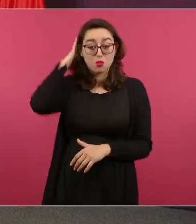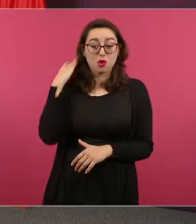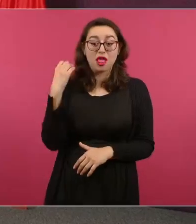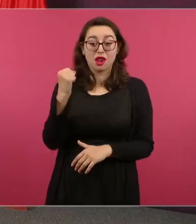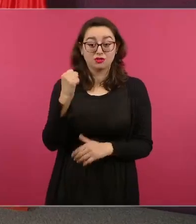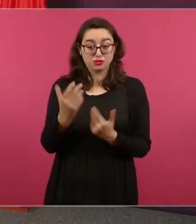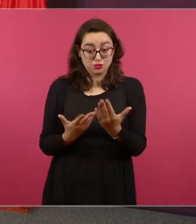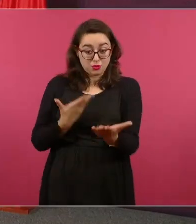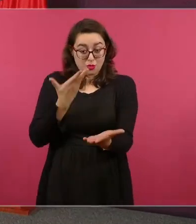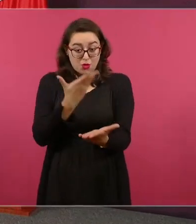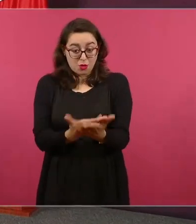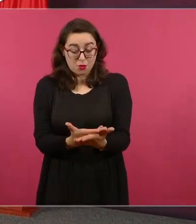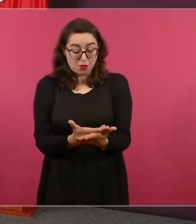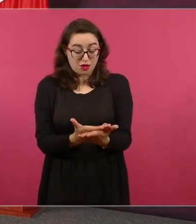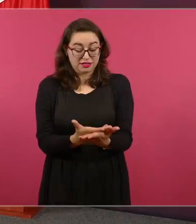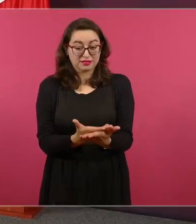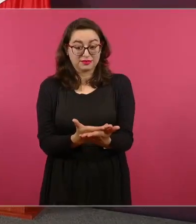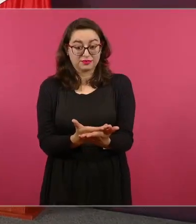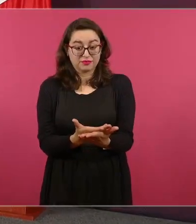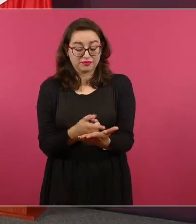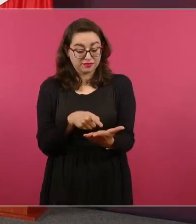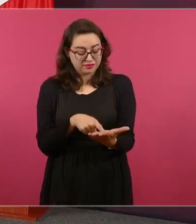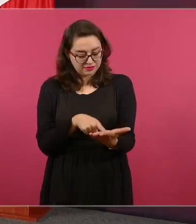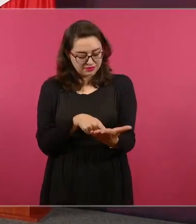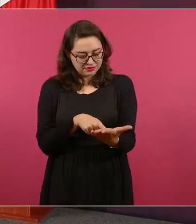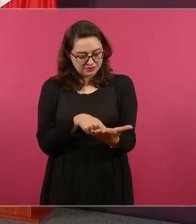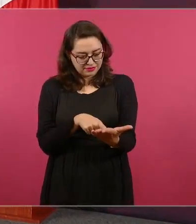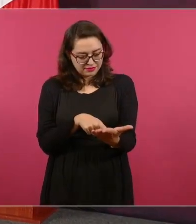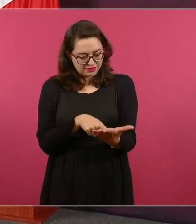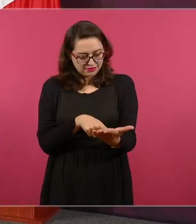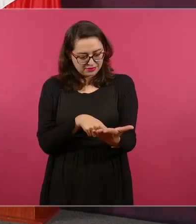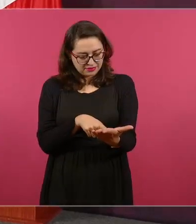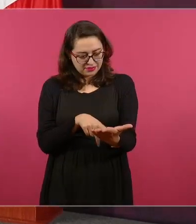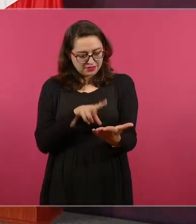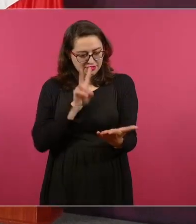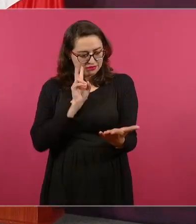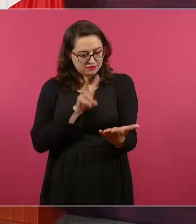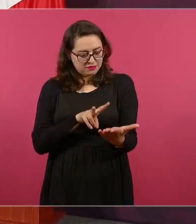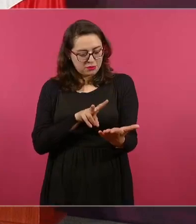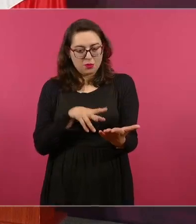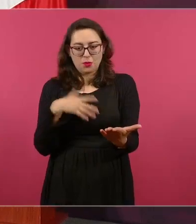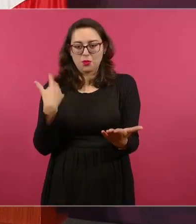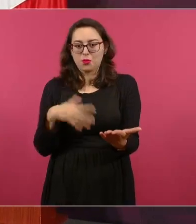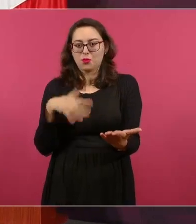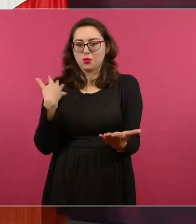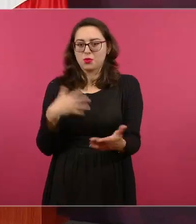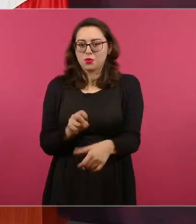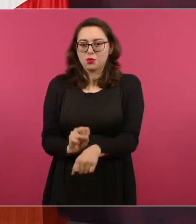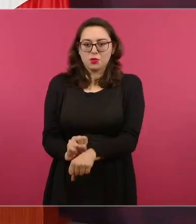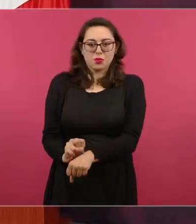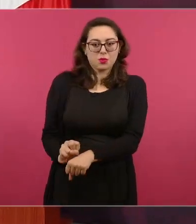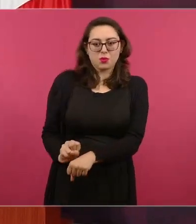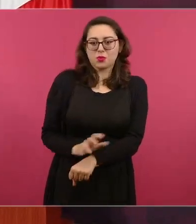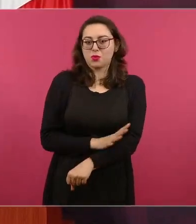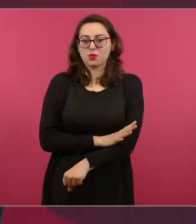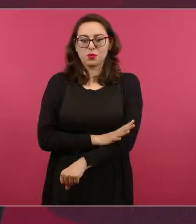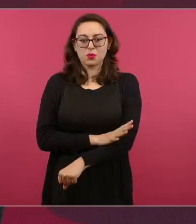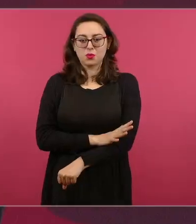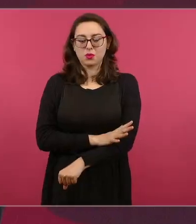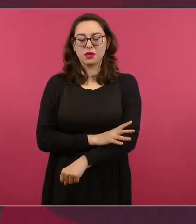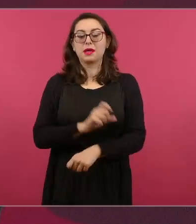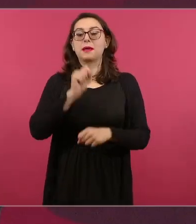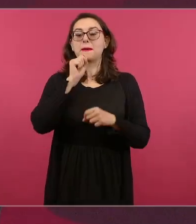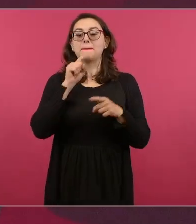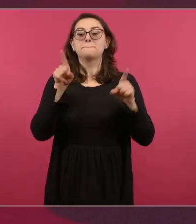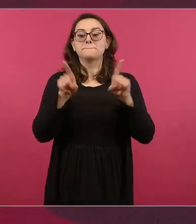de Morelos viene algo extraordinario, como también en los documentos de los Flores